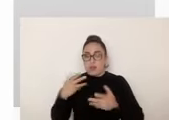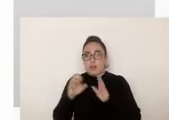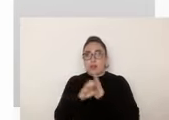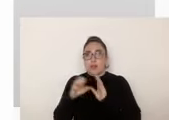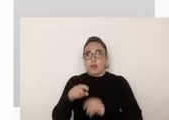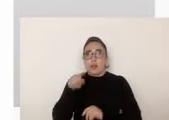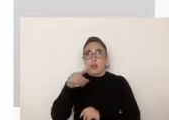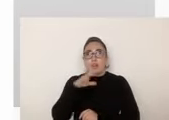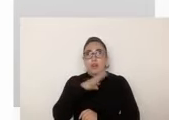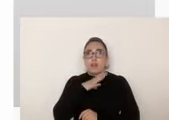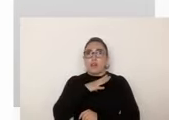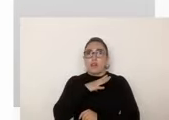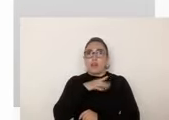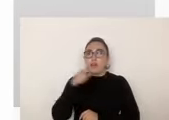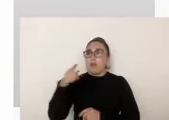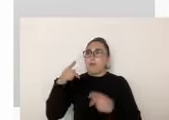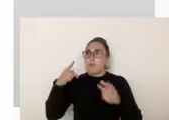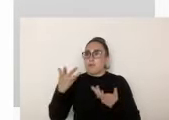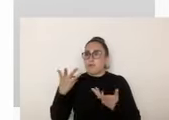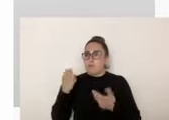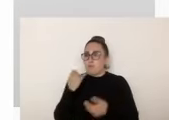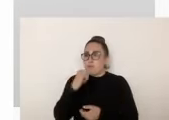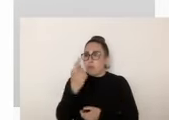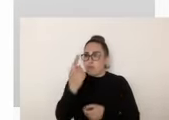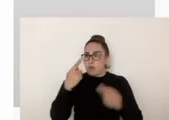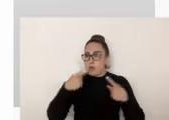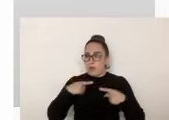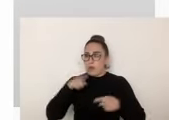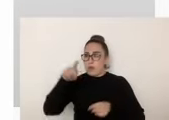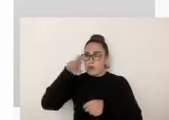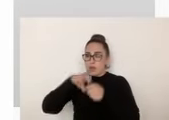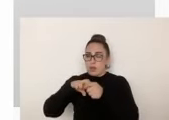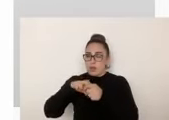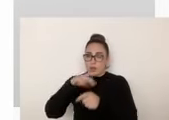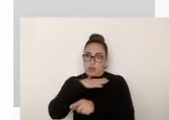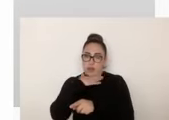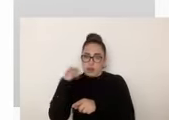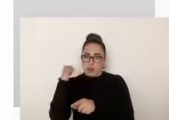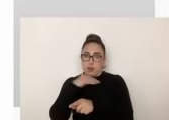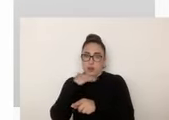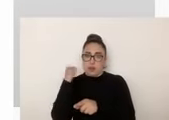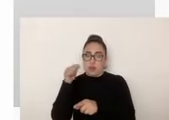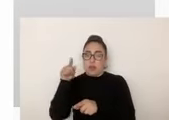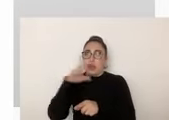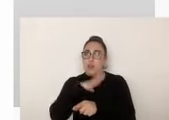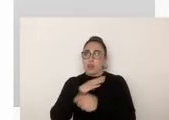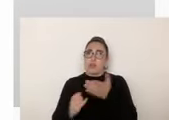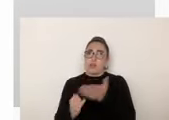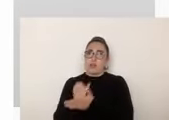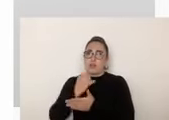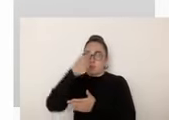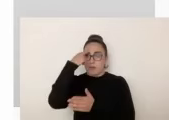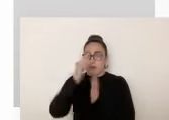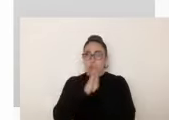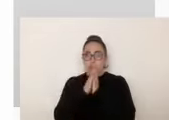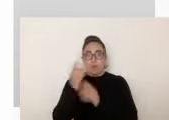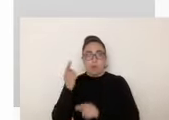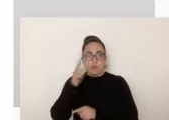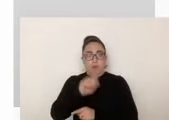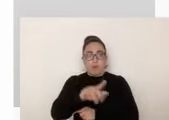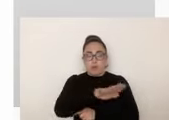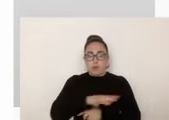porque dice, no puede ser que haya una persona en Alemania, un general o una general, que tenga el poder de decir ese avión al suelo. Eso no puede